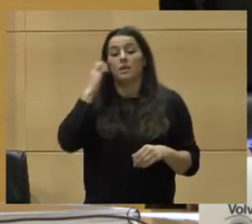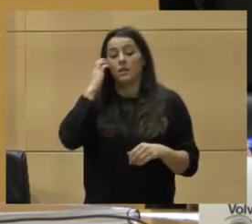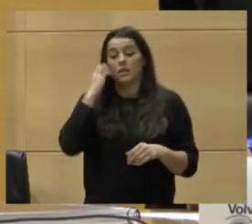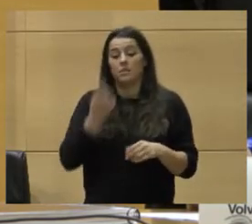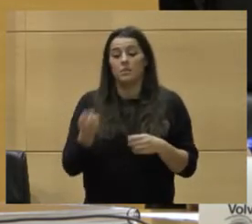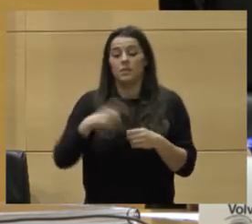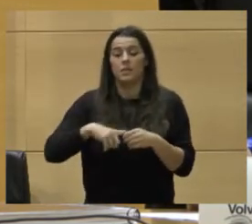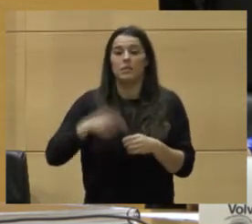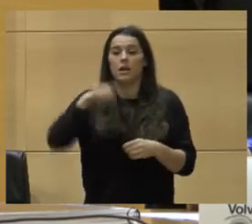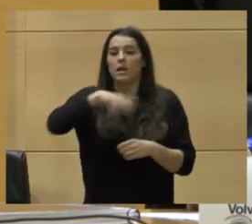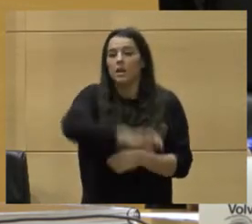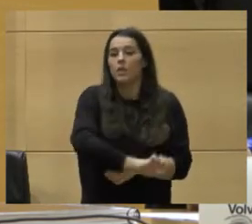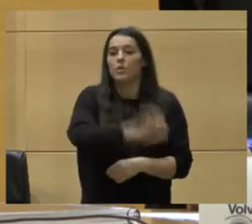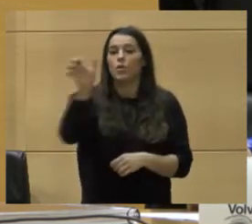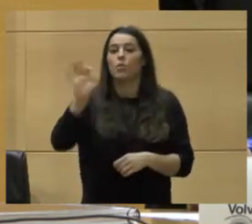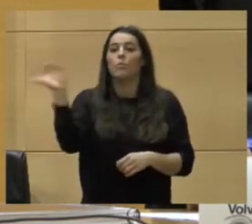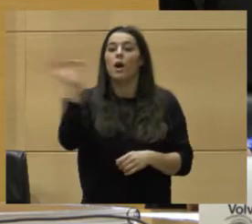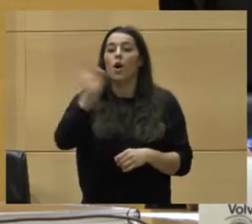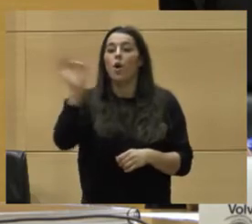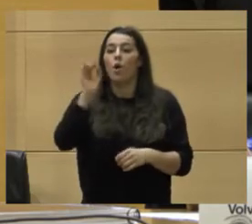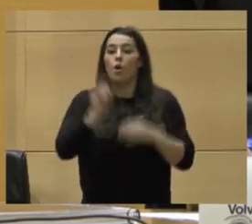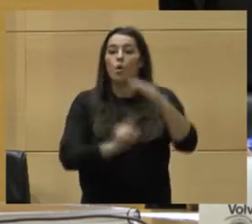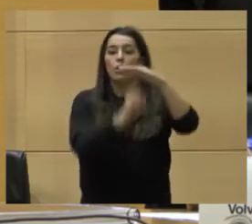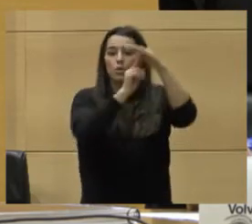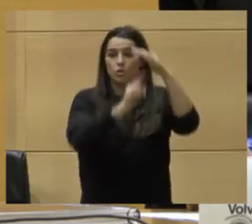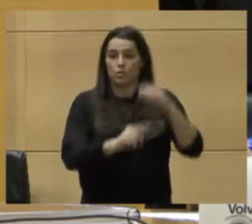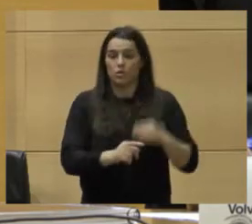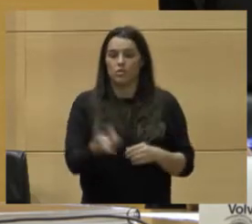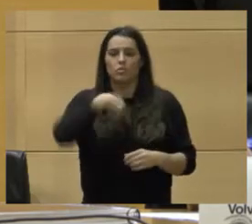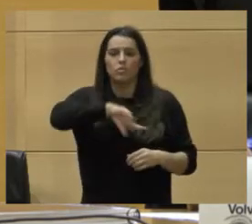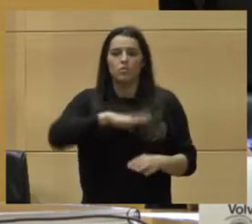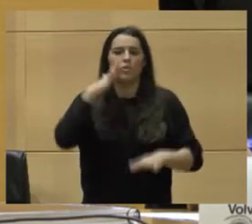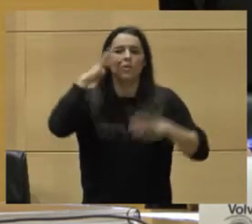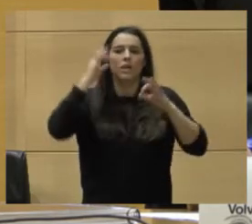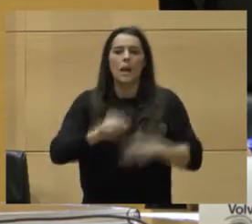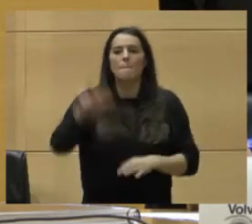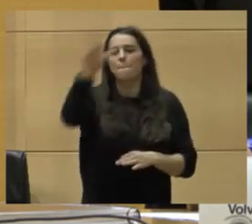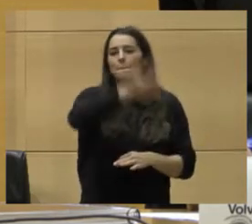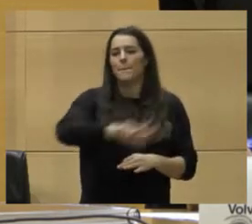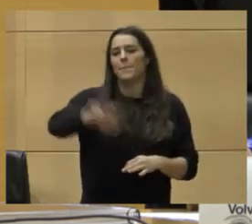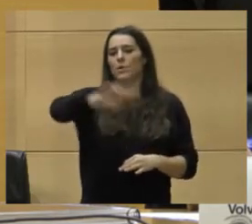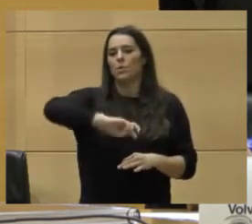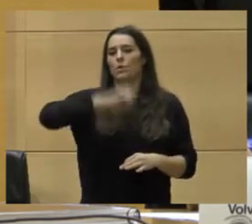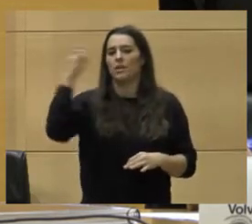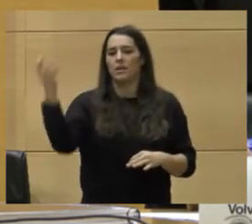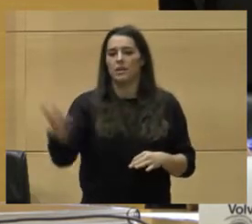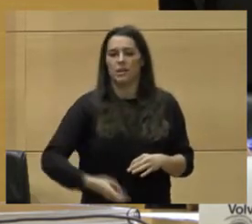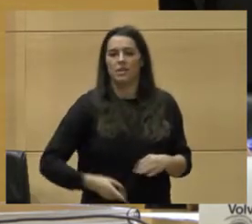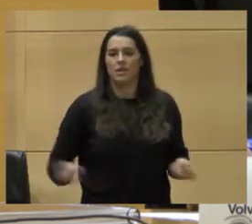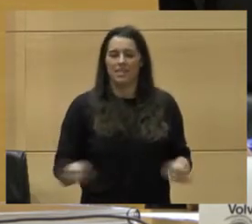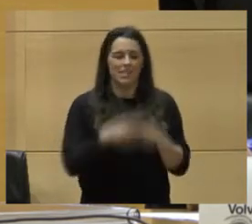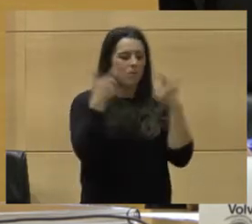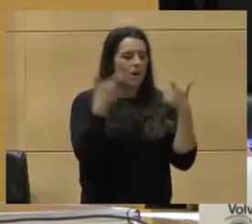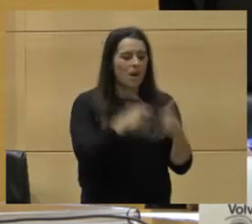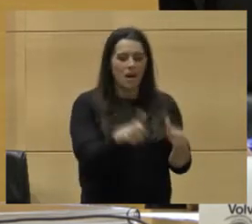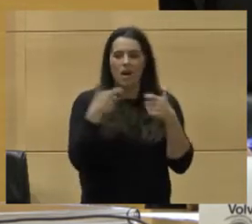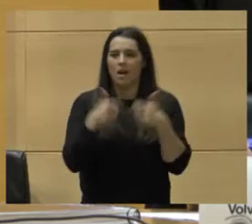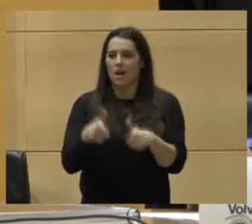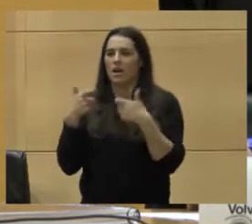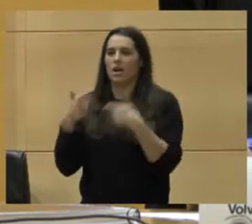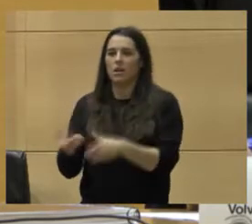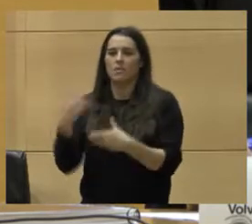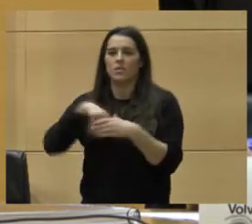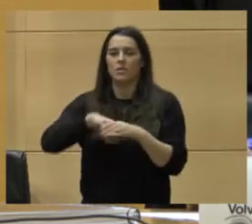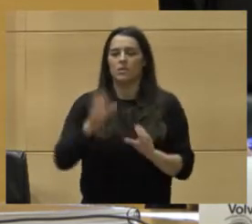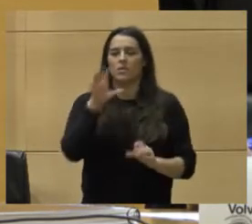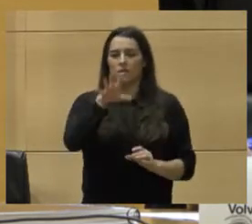en europa o que se quieran construir en el norte somos una realidad plurinacional en todas las esferas del estado del